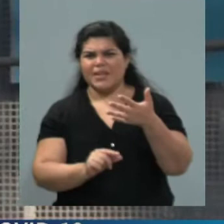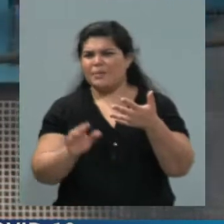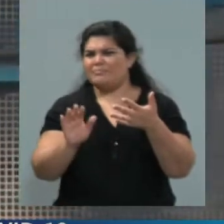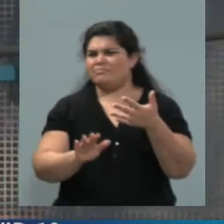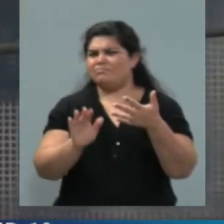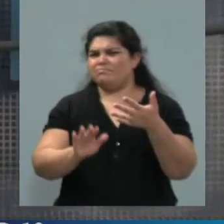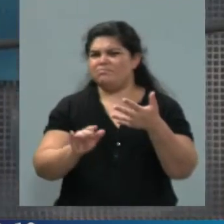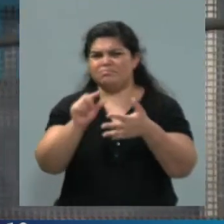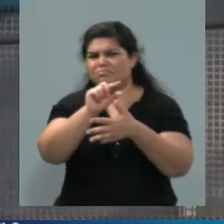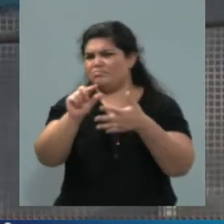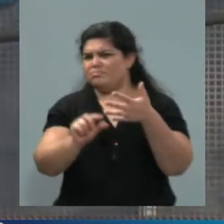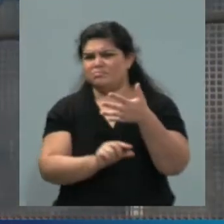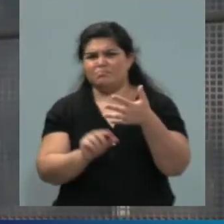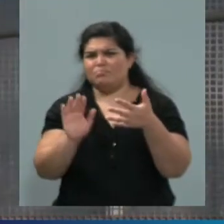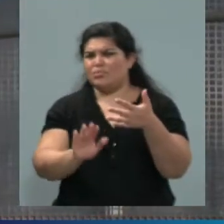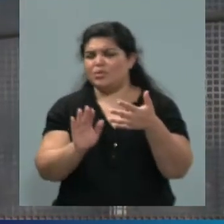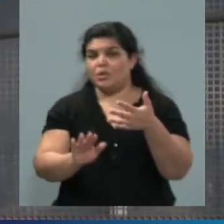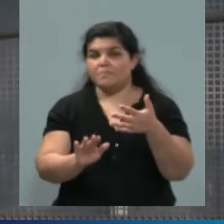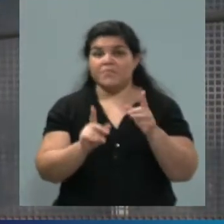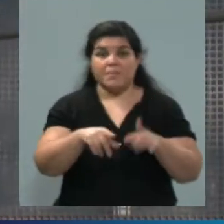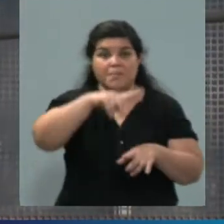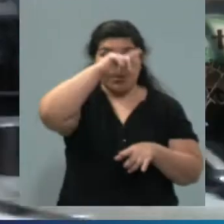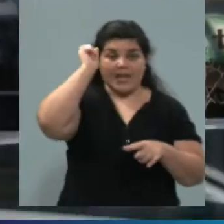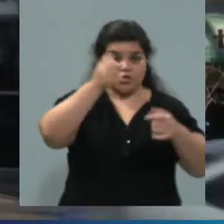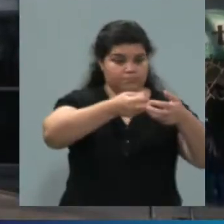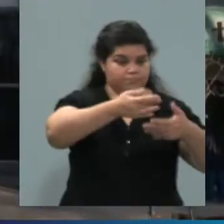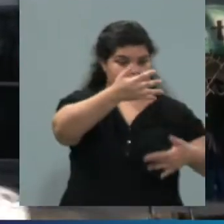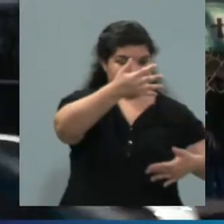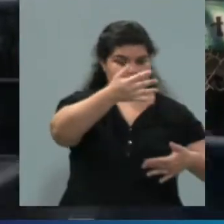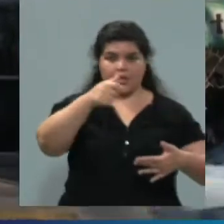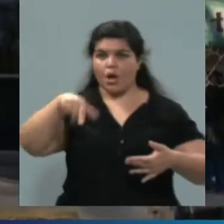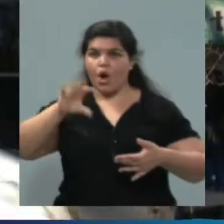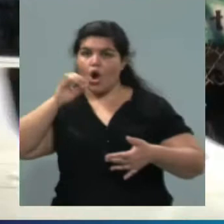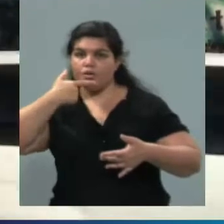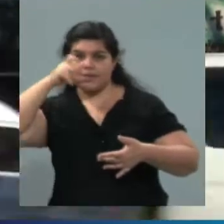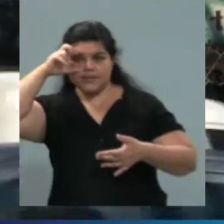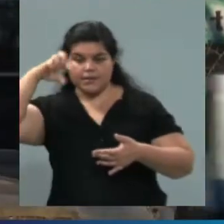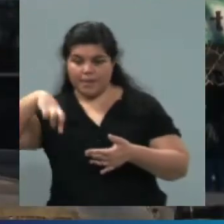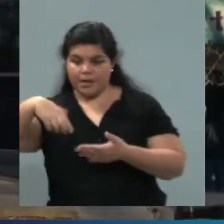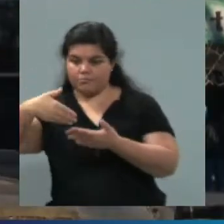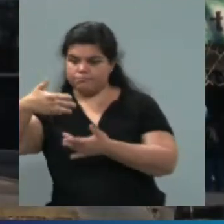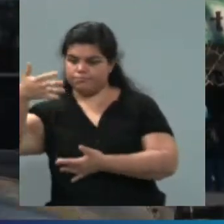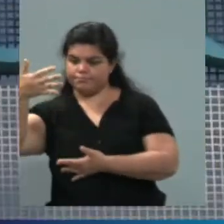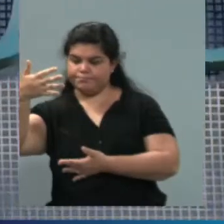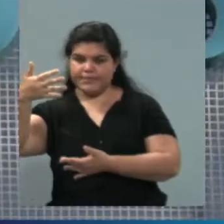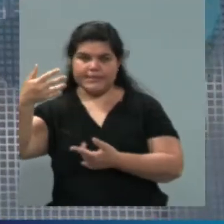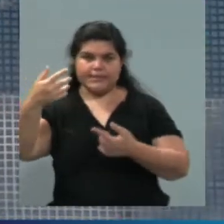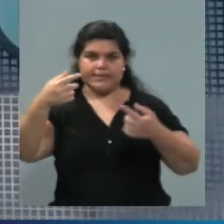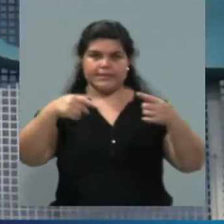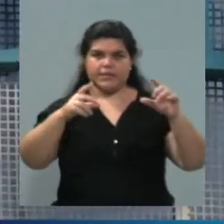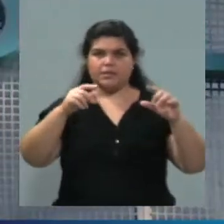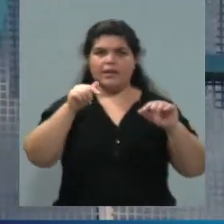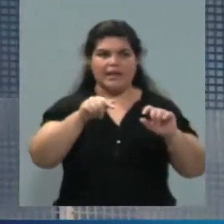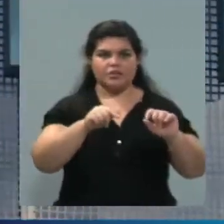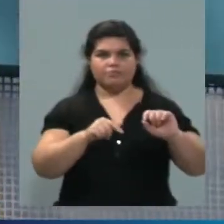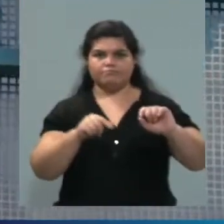nación para todas las provincias, que es digamos, los montos son de referencia, pero que obviamente